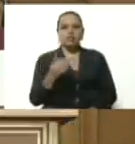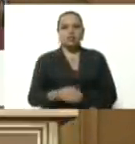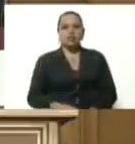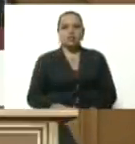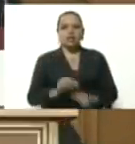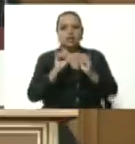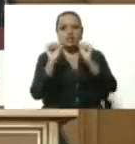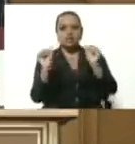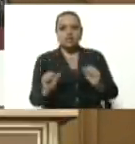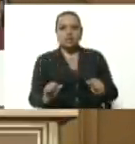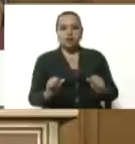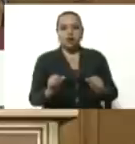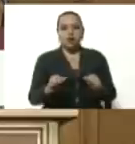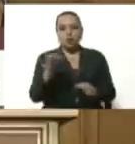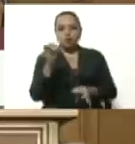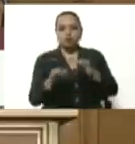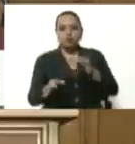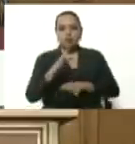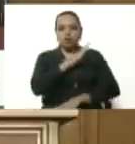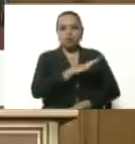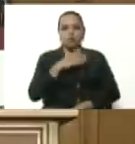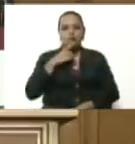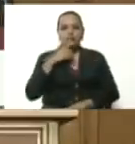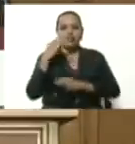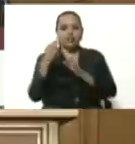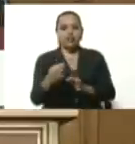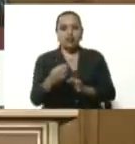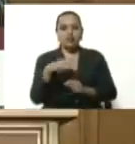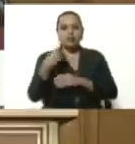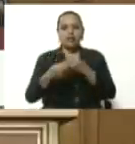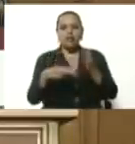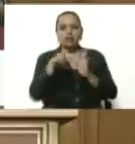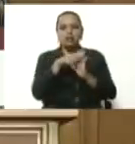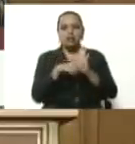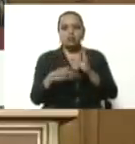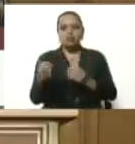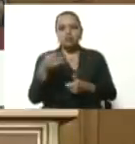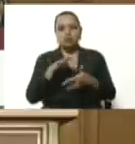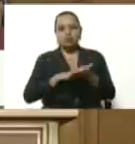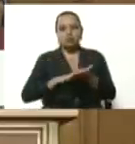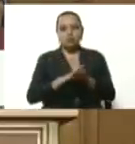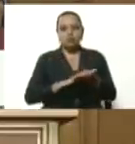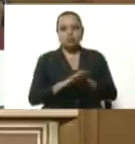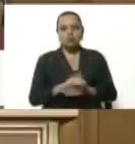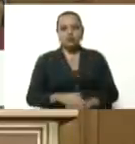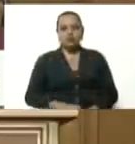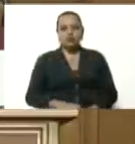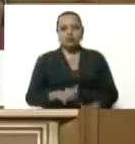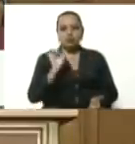de justicia mediante la Comisión de la Verdad para que se acuerden medidas de solución de